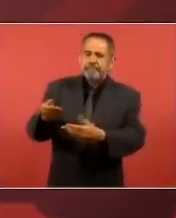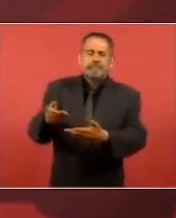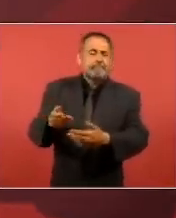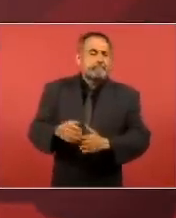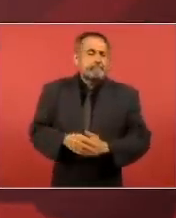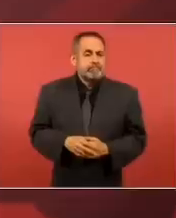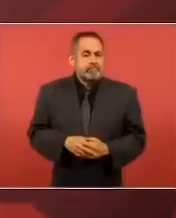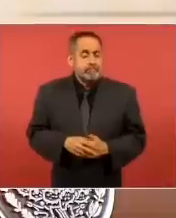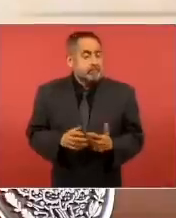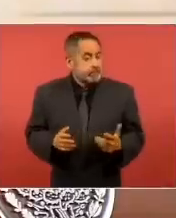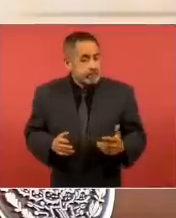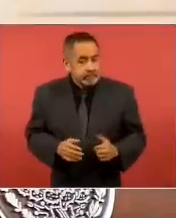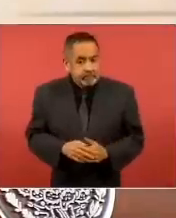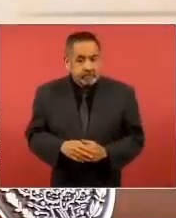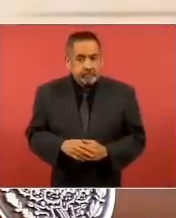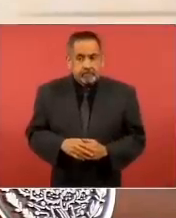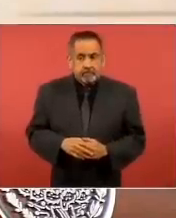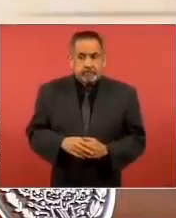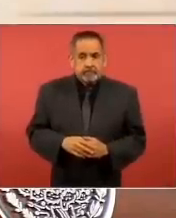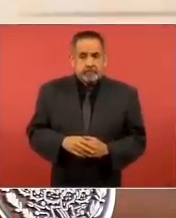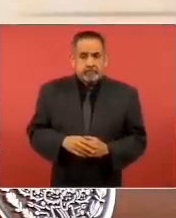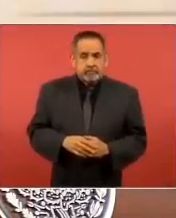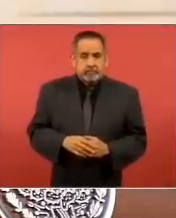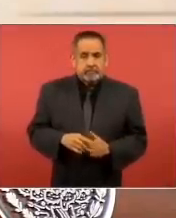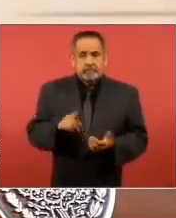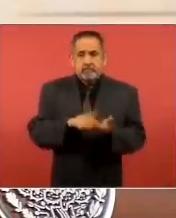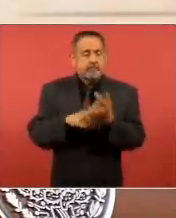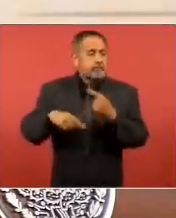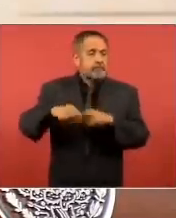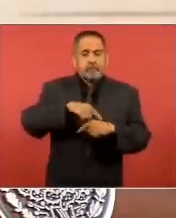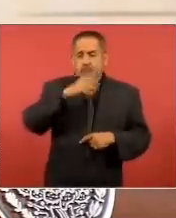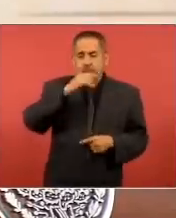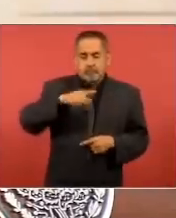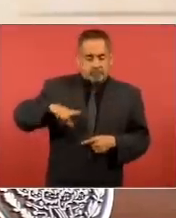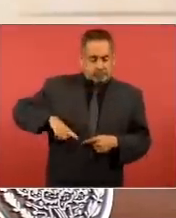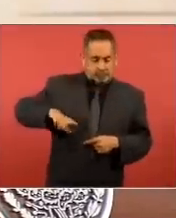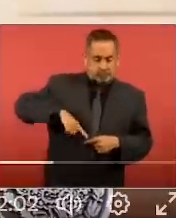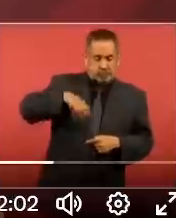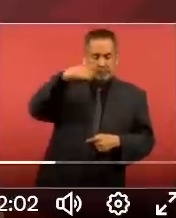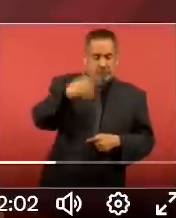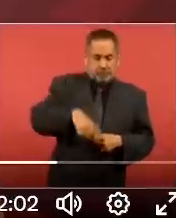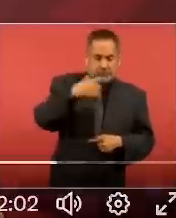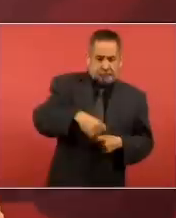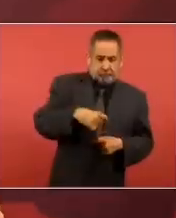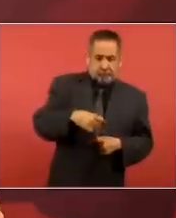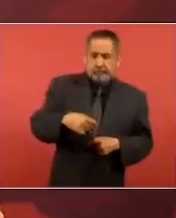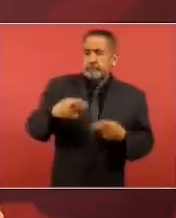porque no puede haber gobierno rico con pueblo pobre